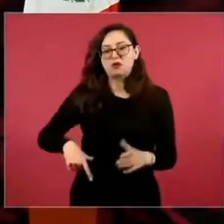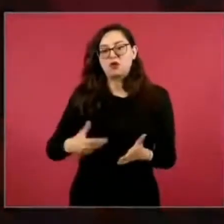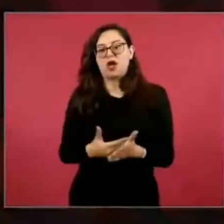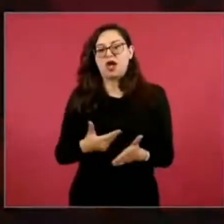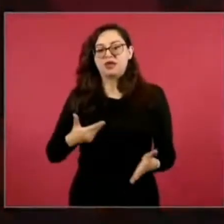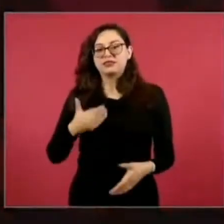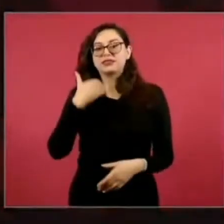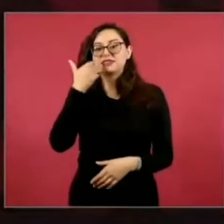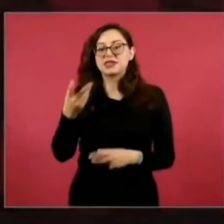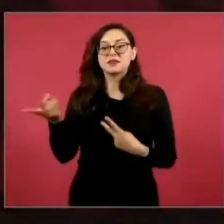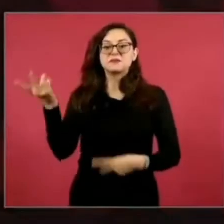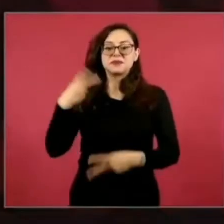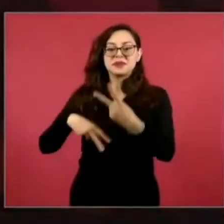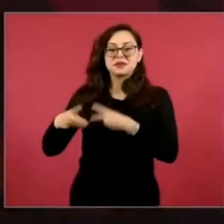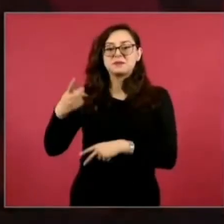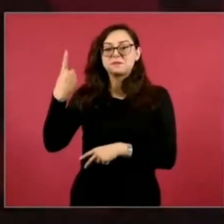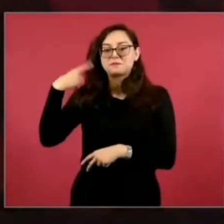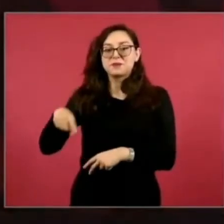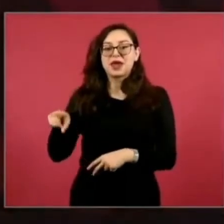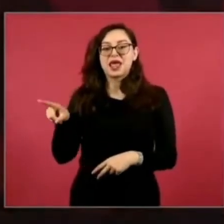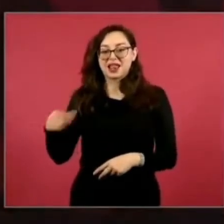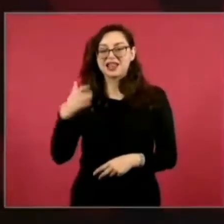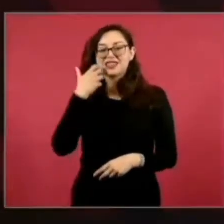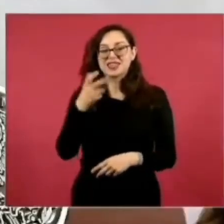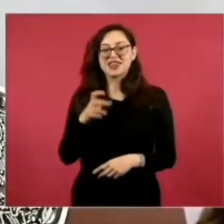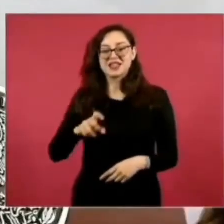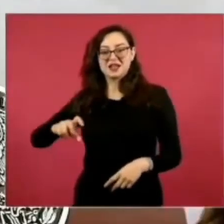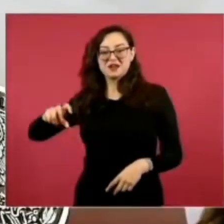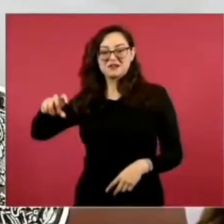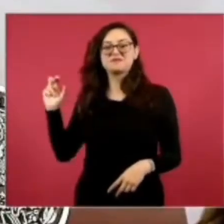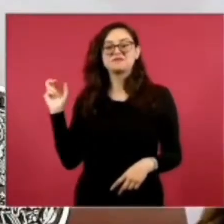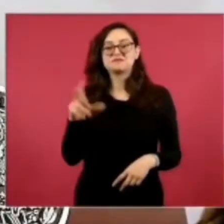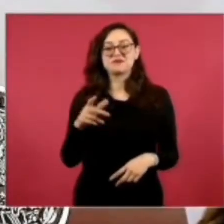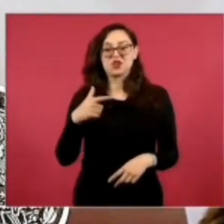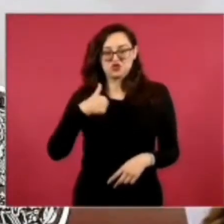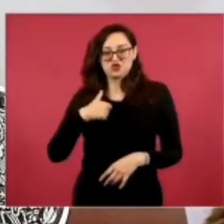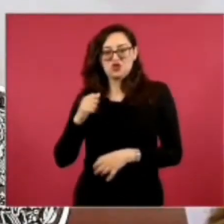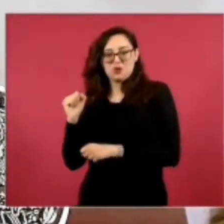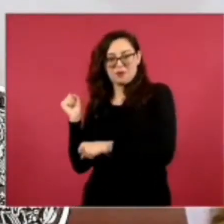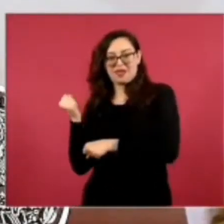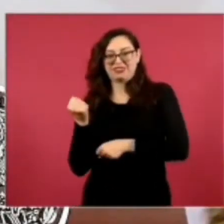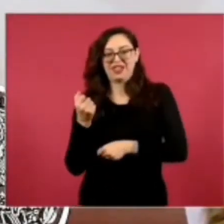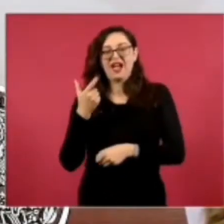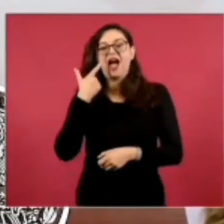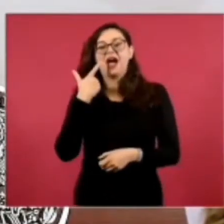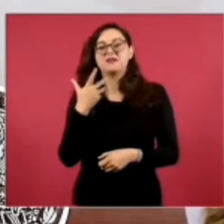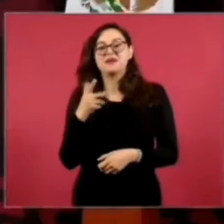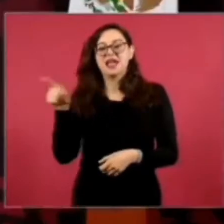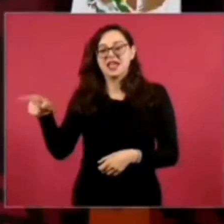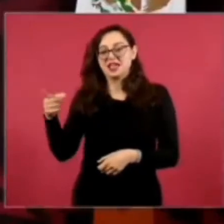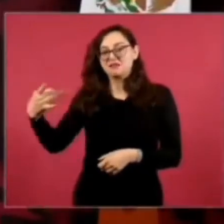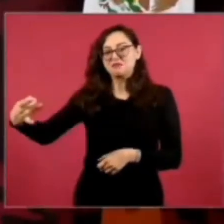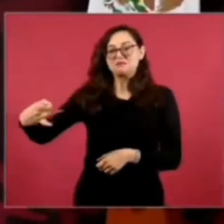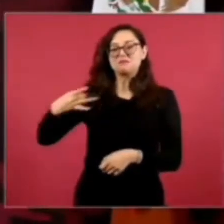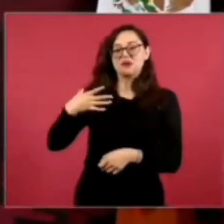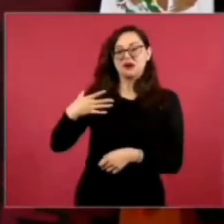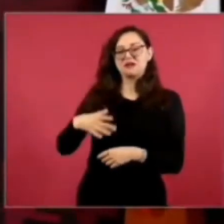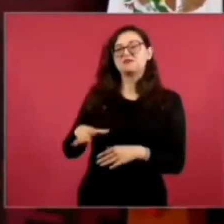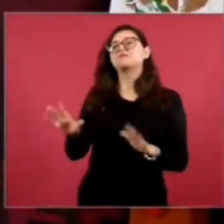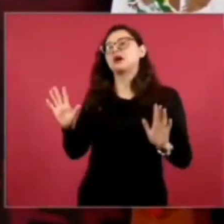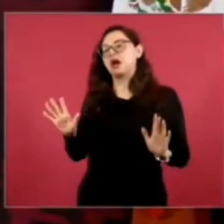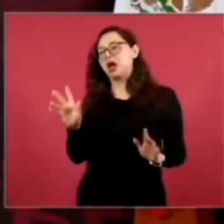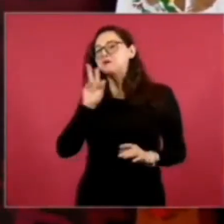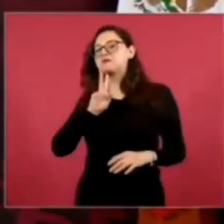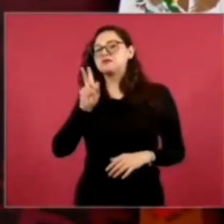pichar su recta cortada y dice que me va a dominar. Yo le digo que lo voy